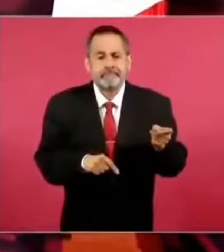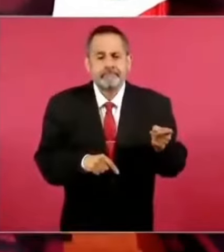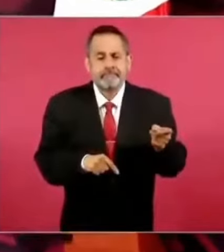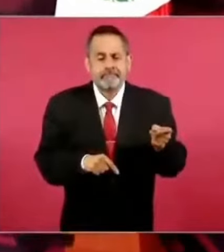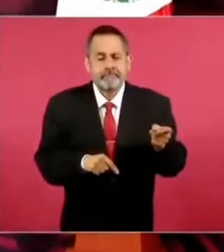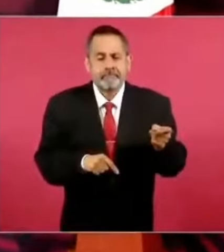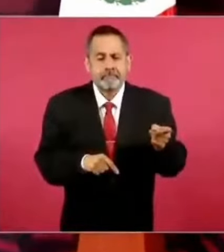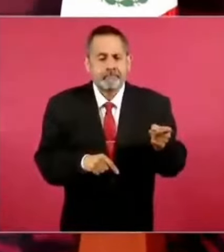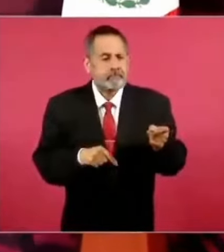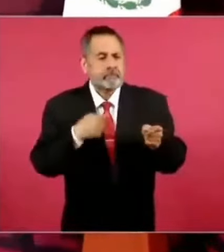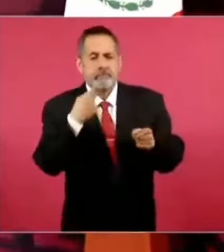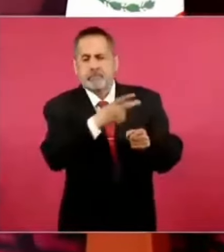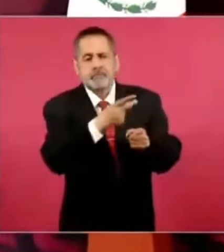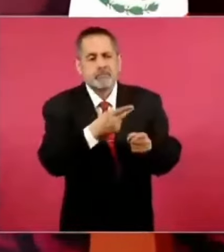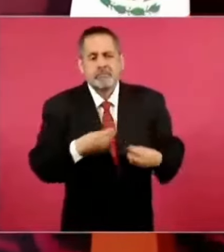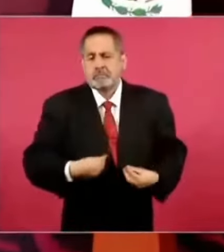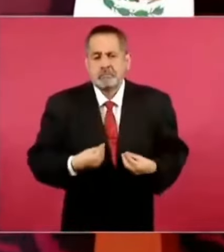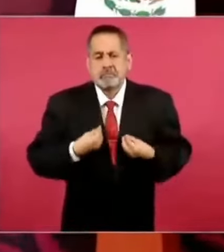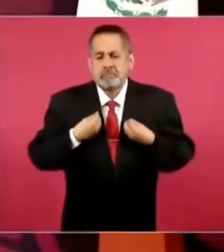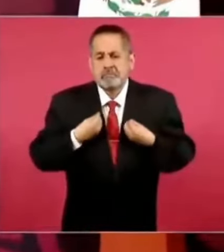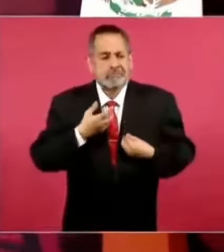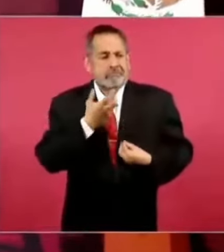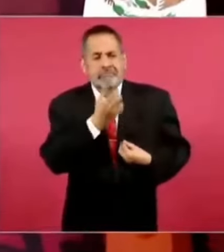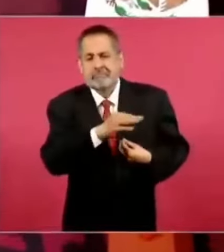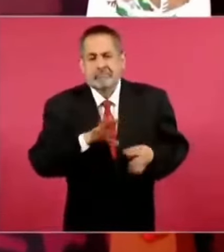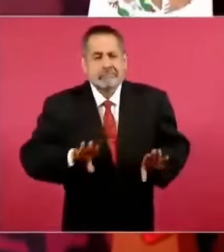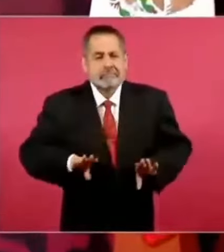en el estilo de vida,